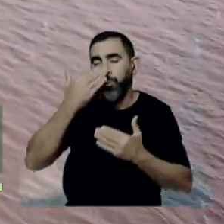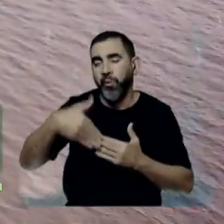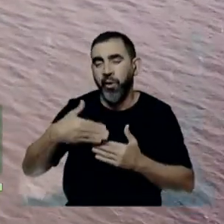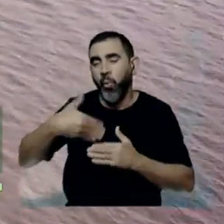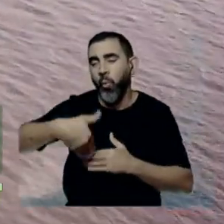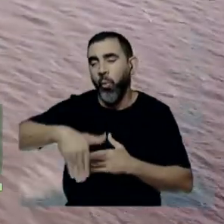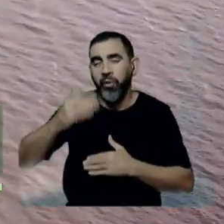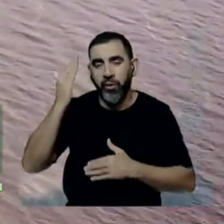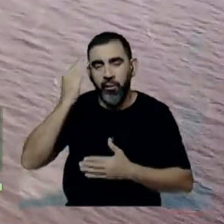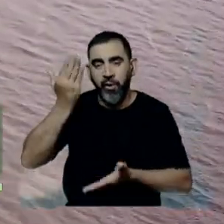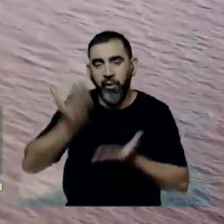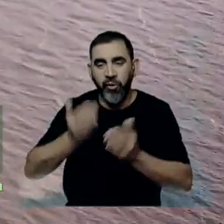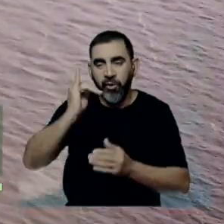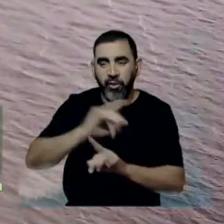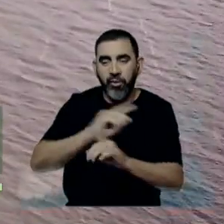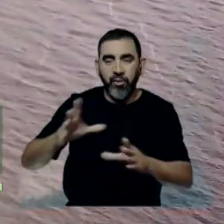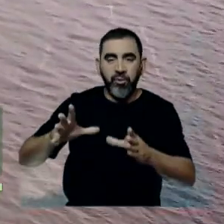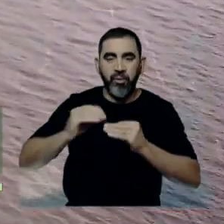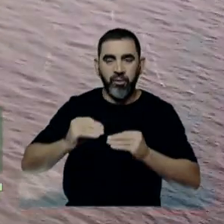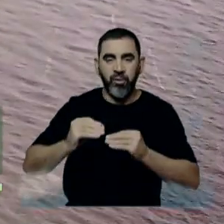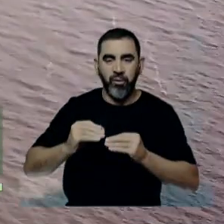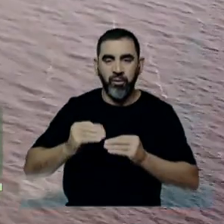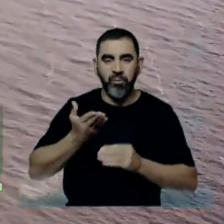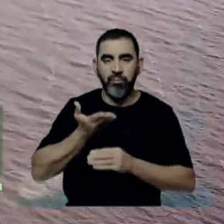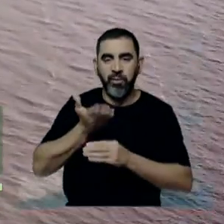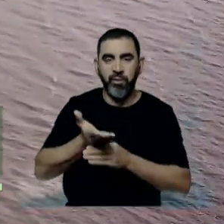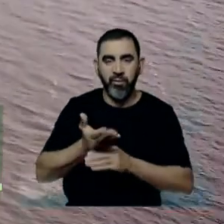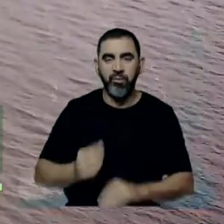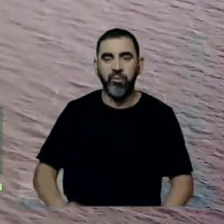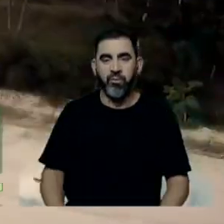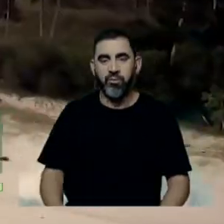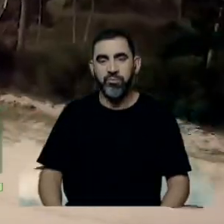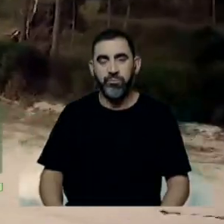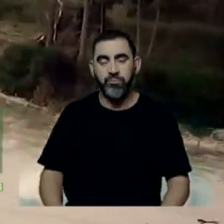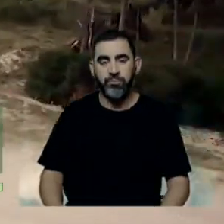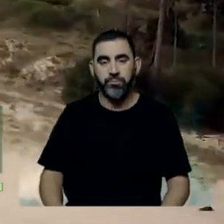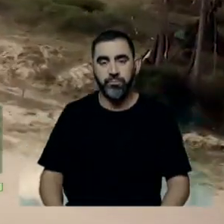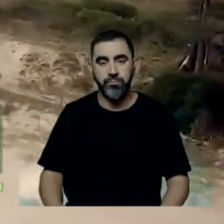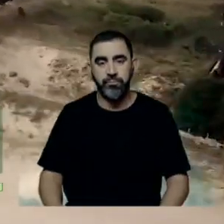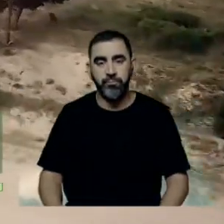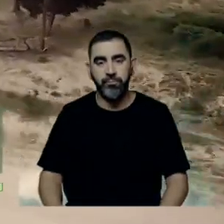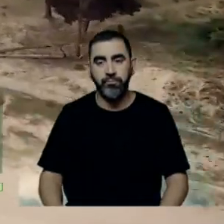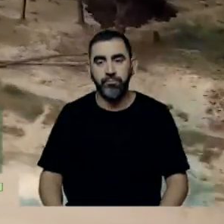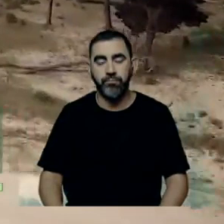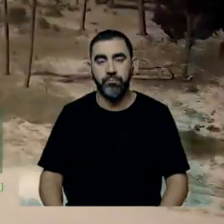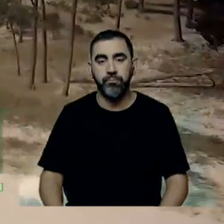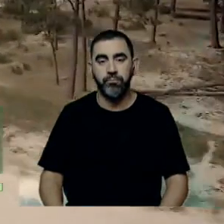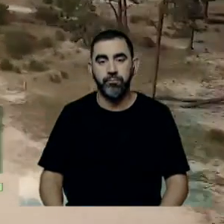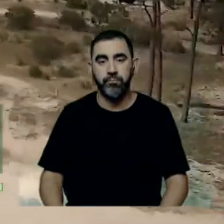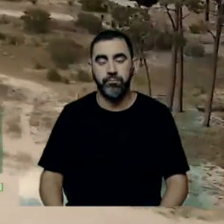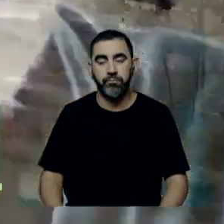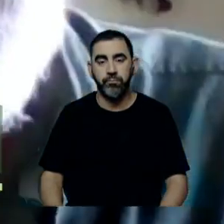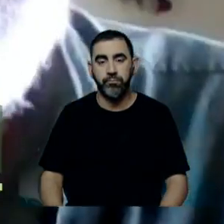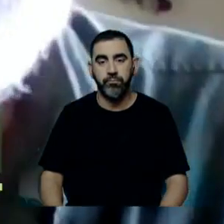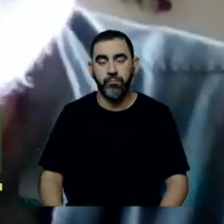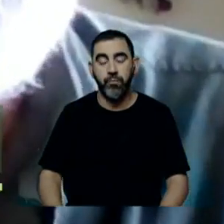a saber ustedes si la justicia hace o no lugar a esta solicitud y si van a poder o no dar testimonio? Bueno,